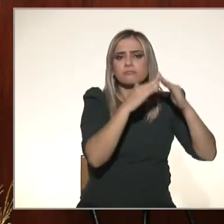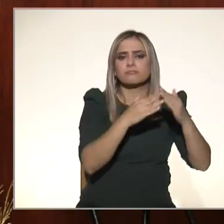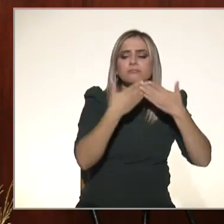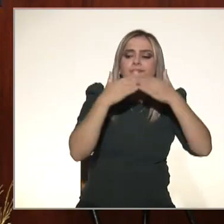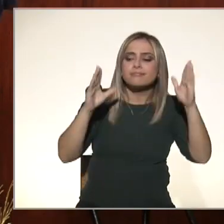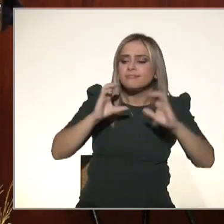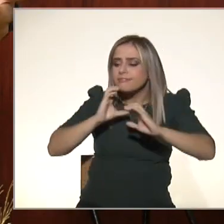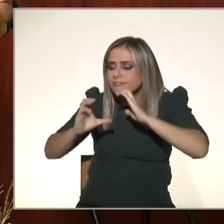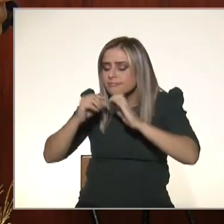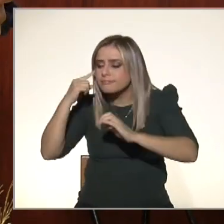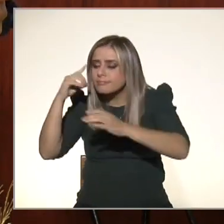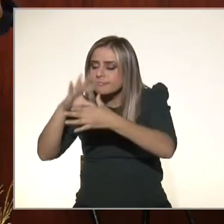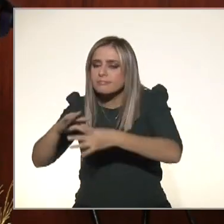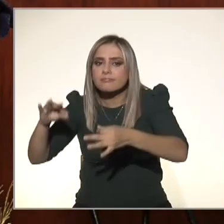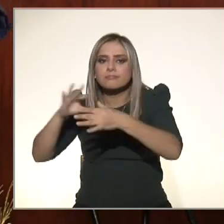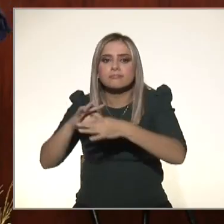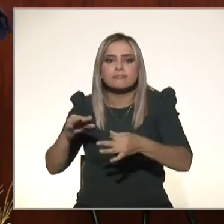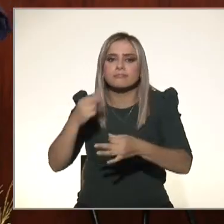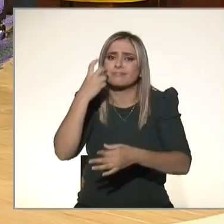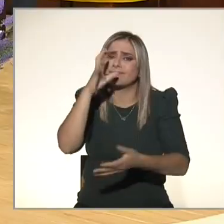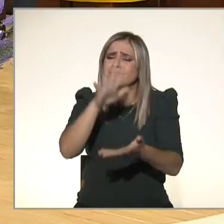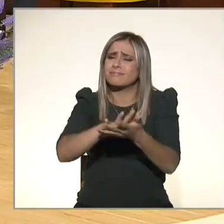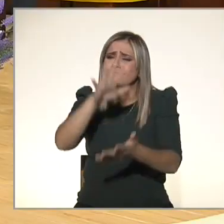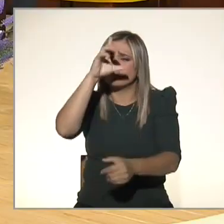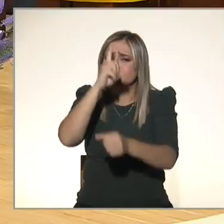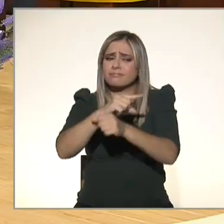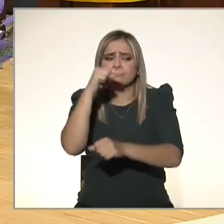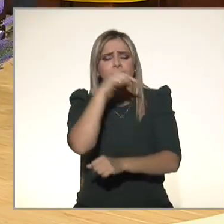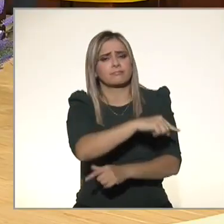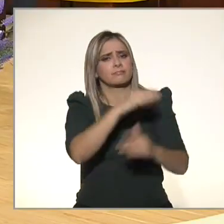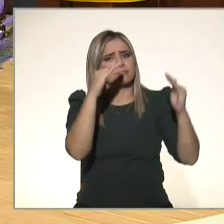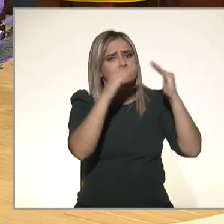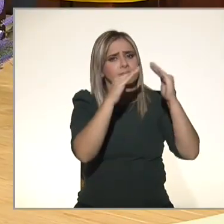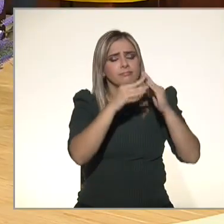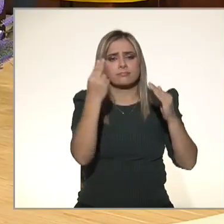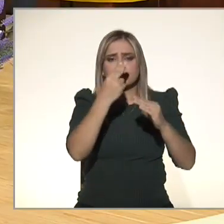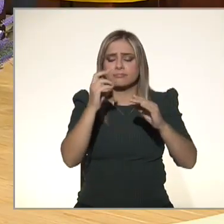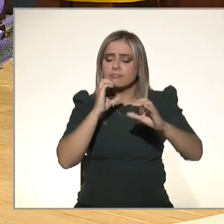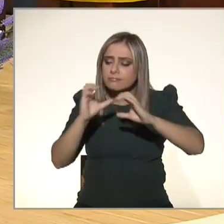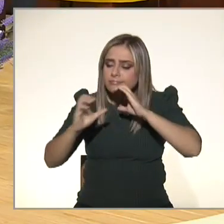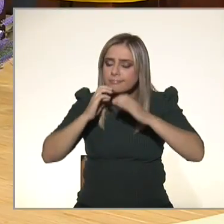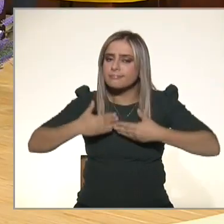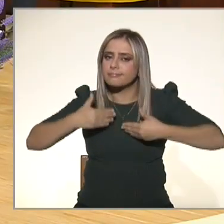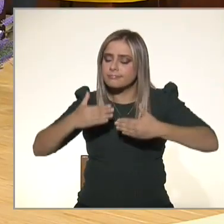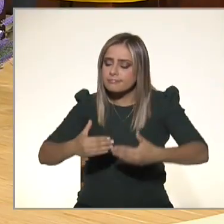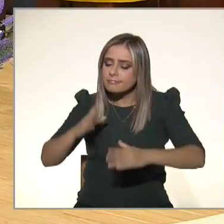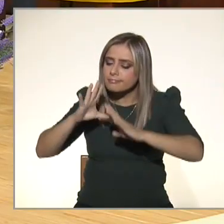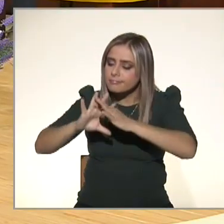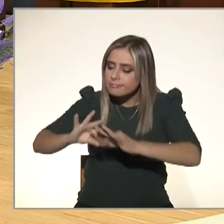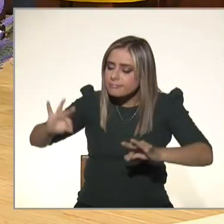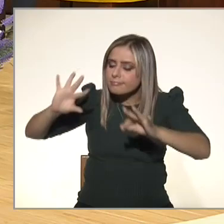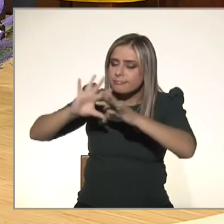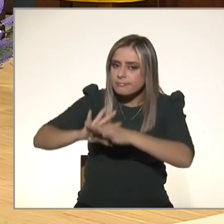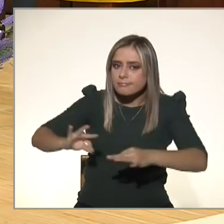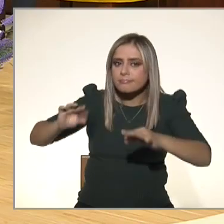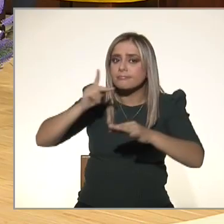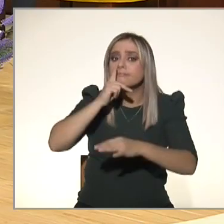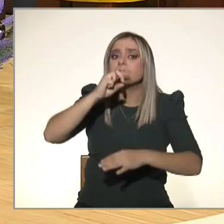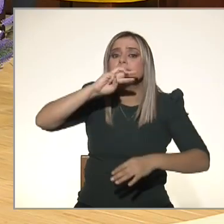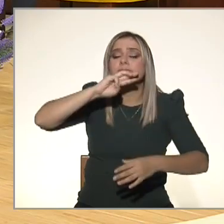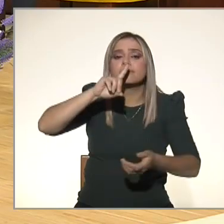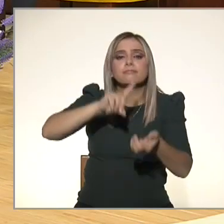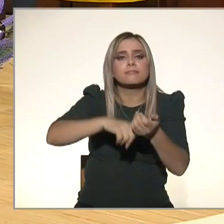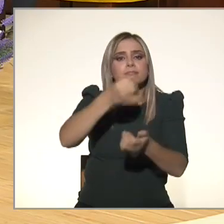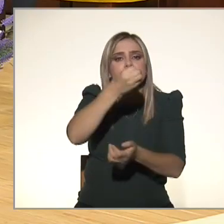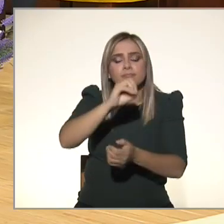que es donde debe de haber más apertura para este tipo de situaciones, porque al final del día el papá o la mamá va a ser el que los va a llevar a